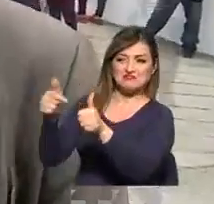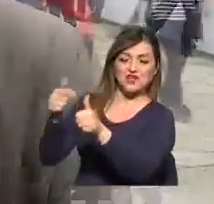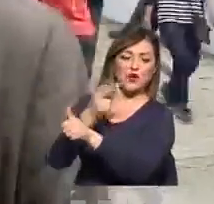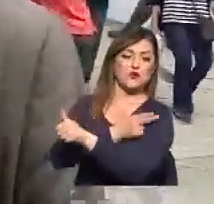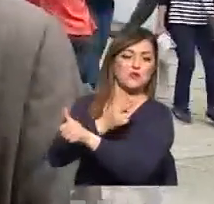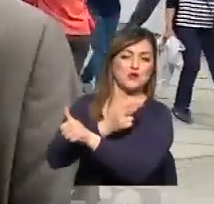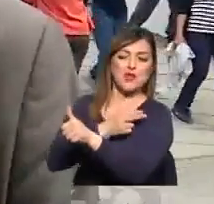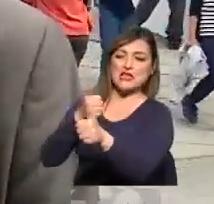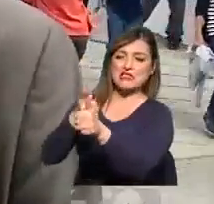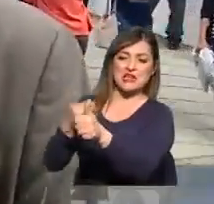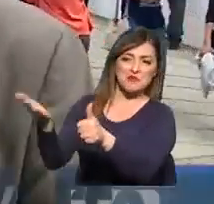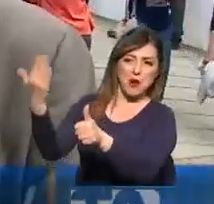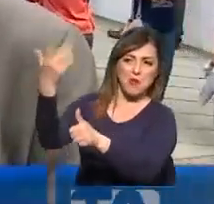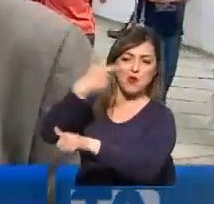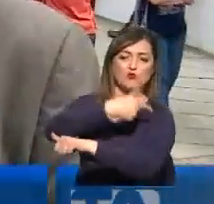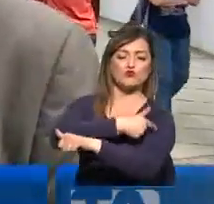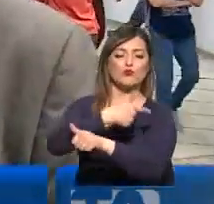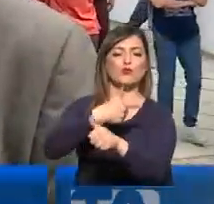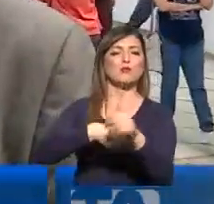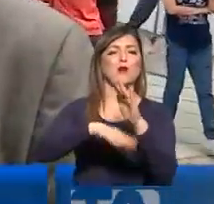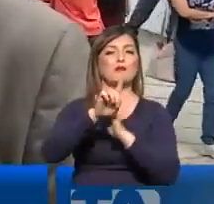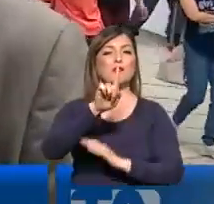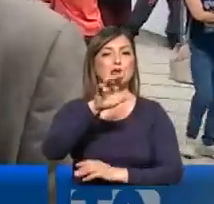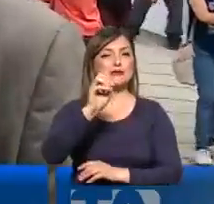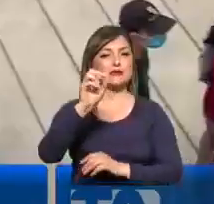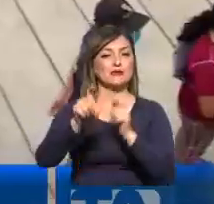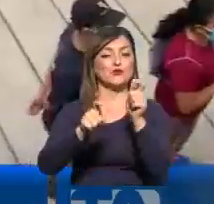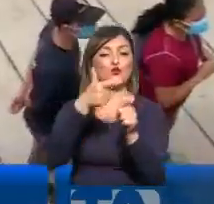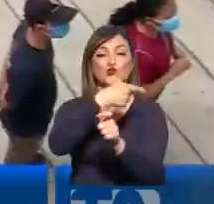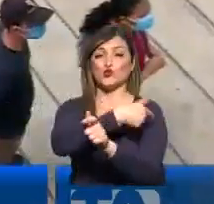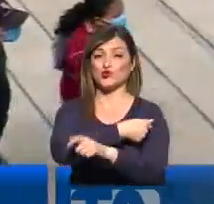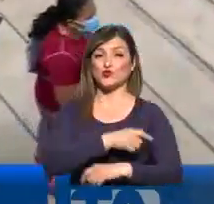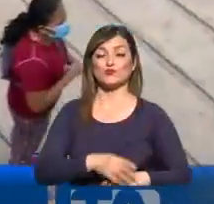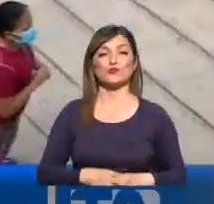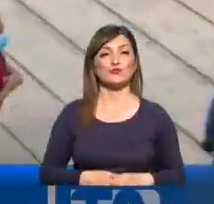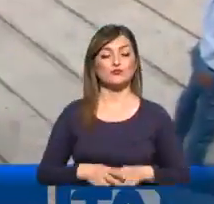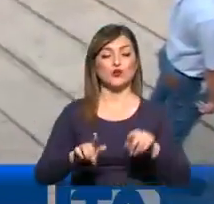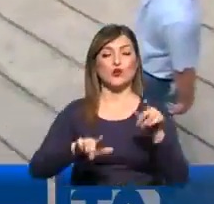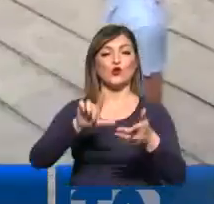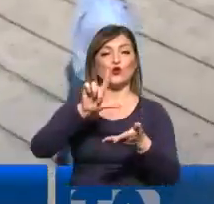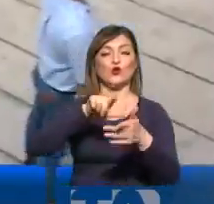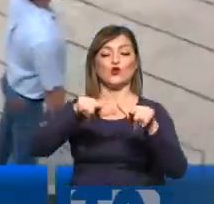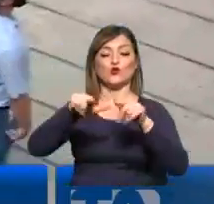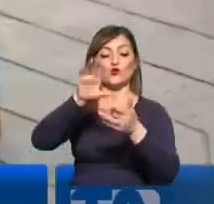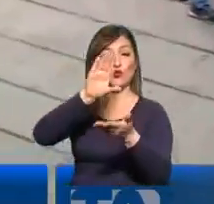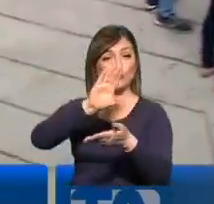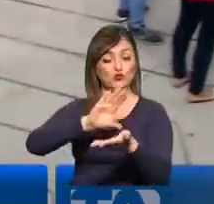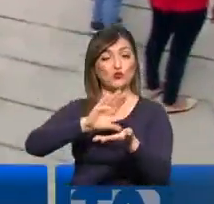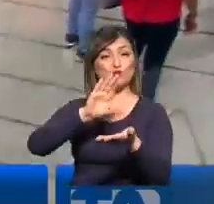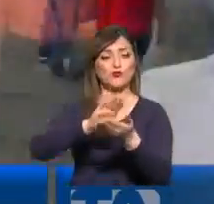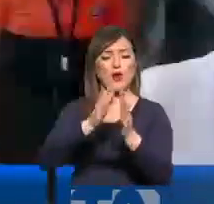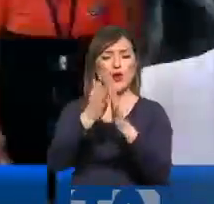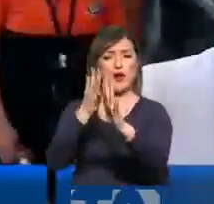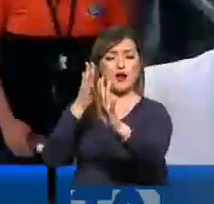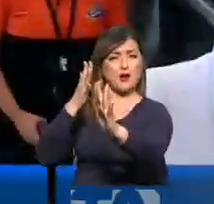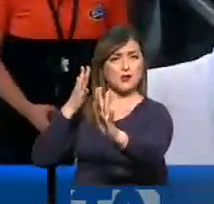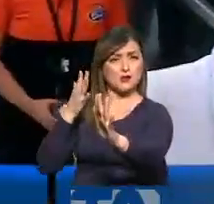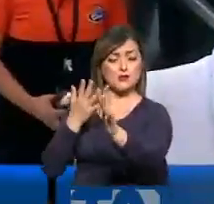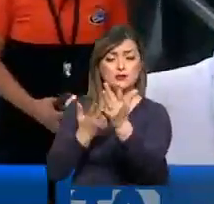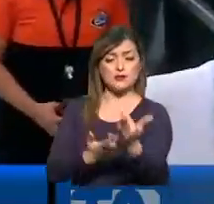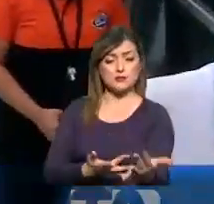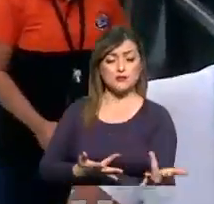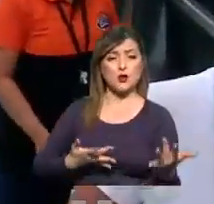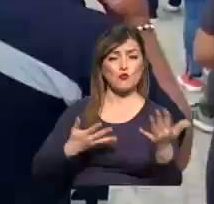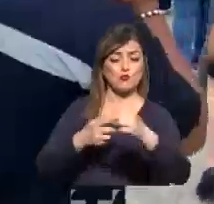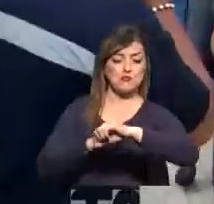Las Aguas. Hasta el momento llevamos inoculando más de 1.500 personas. En algunos puntos de vacunación se registran largas filas, pero la espera no